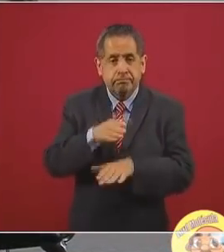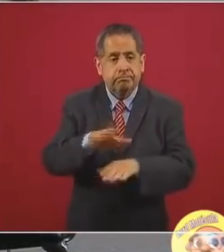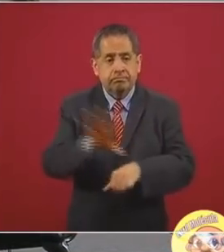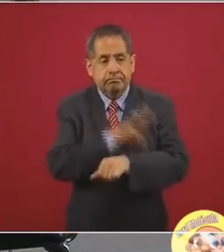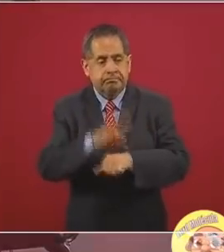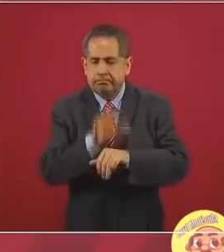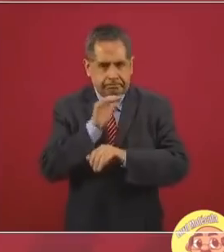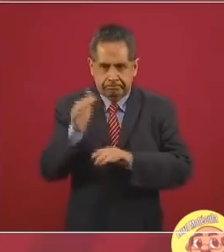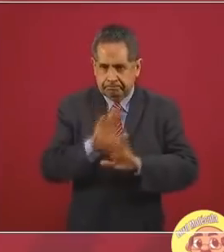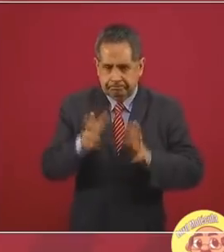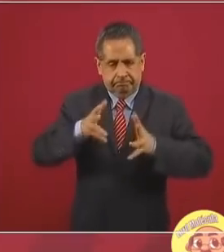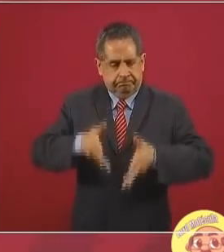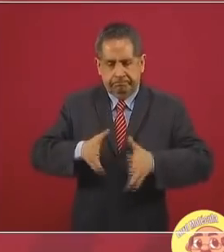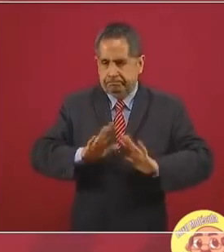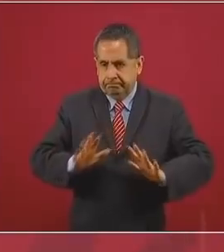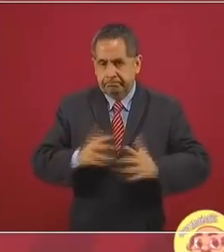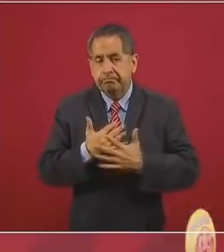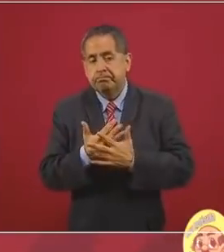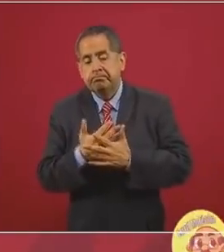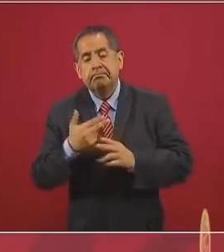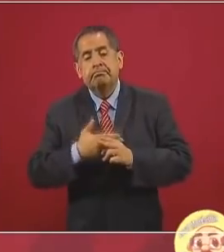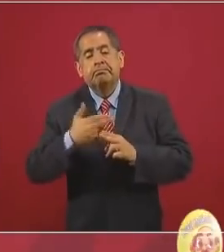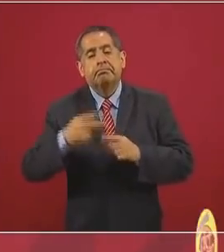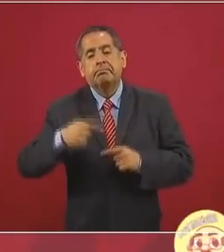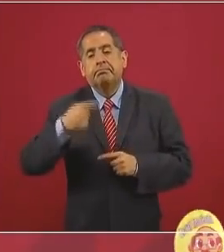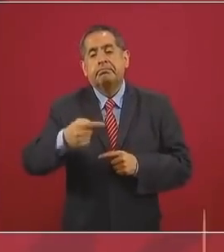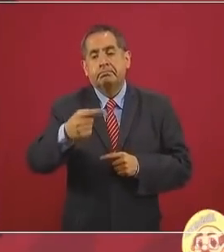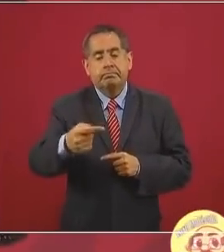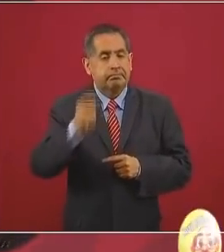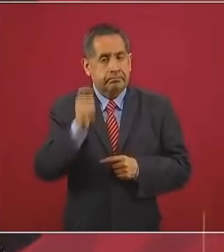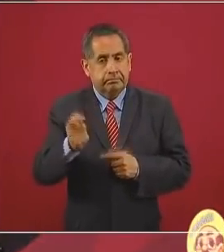energético hasta que